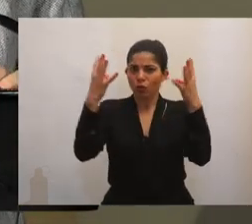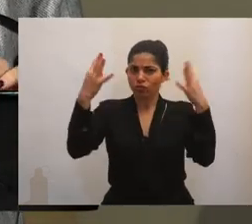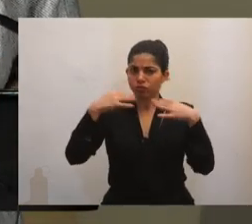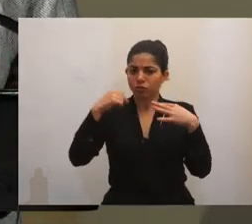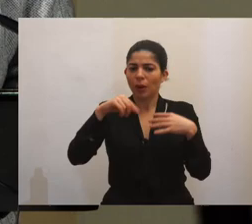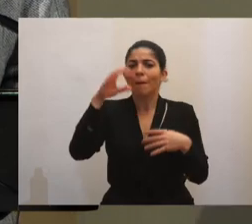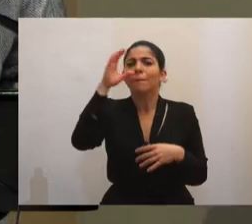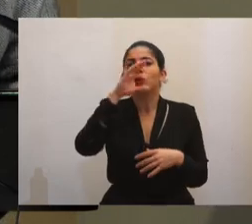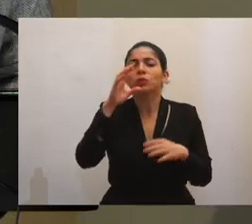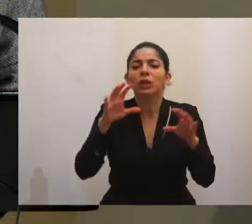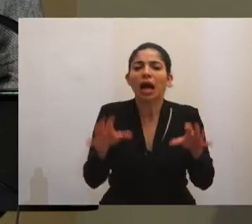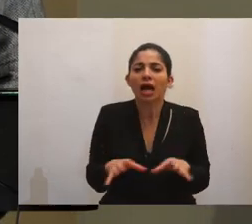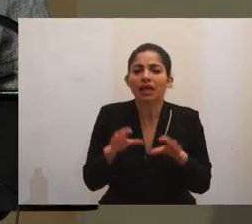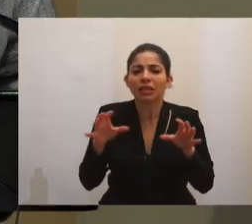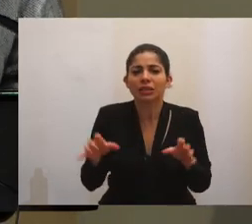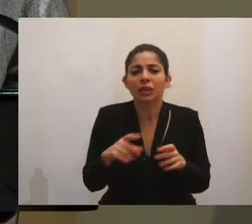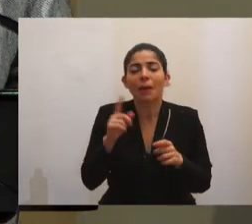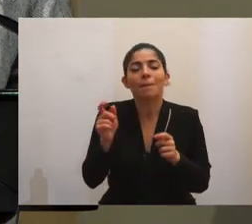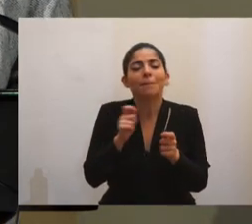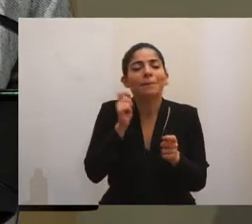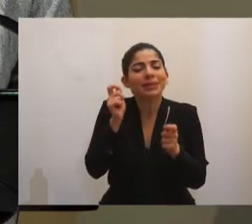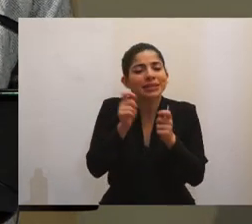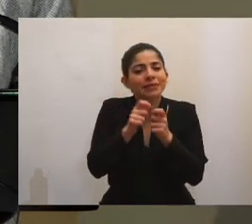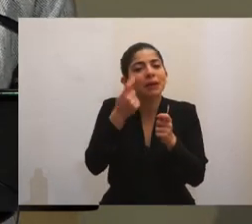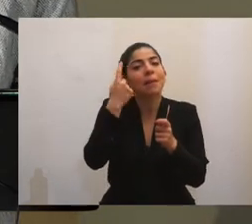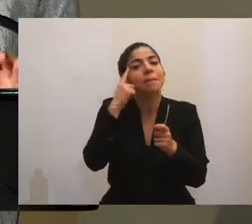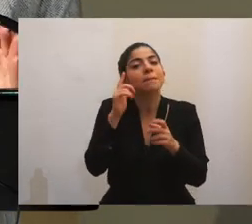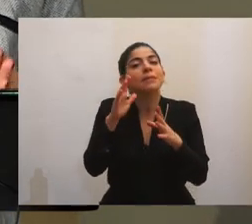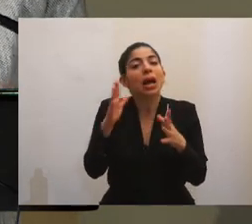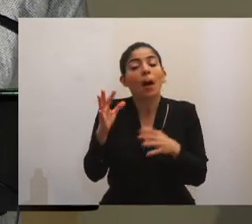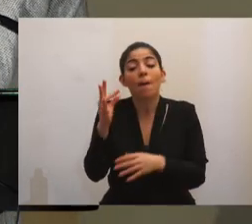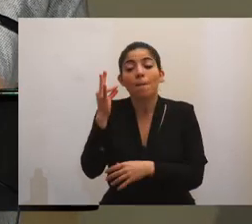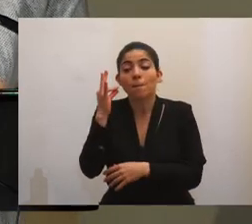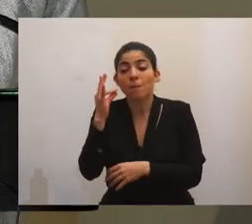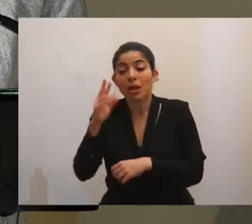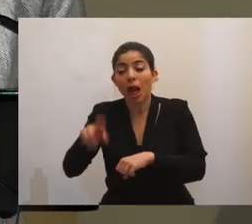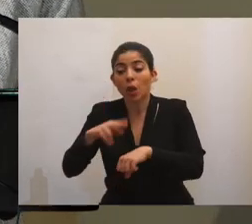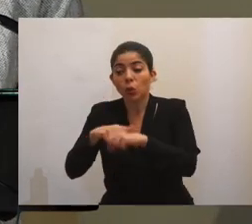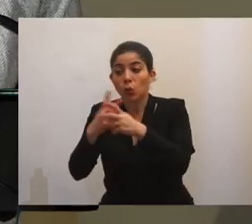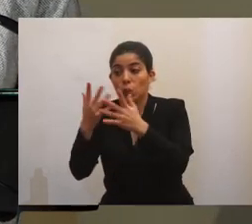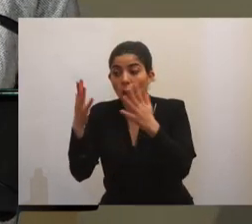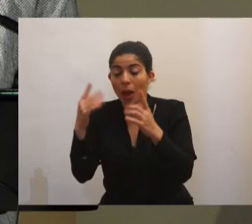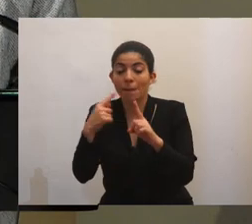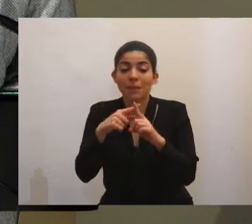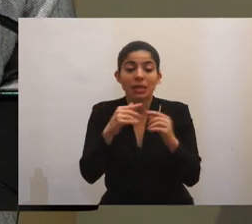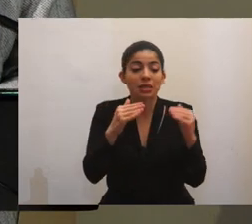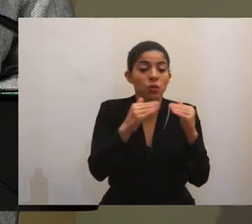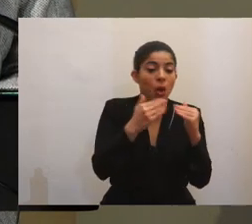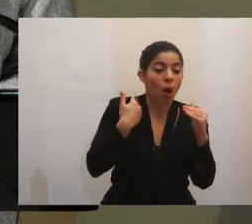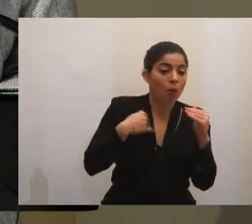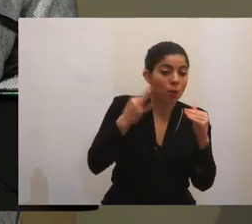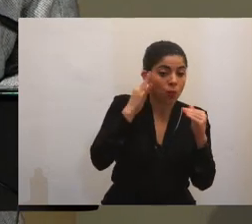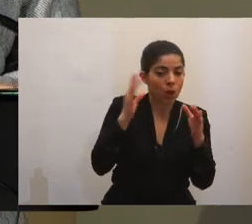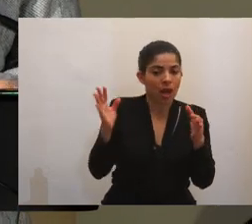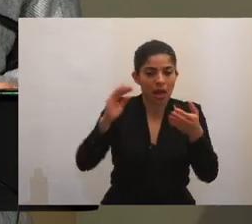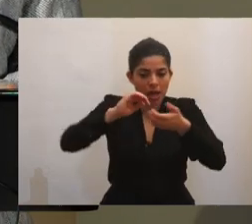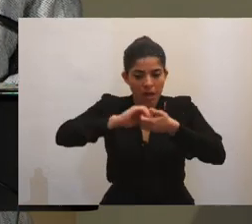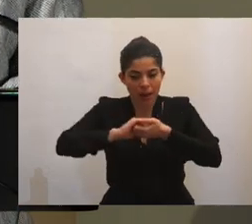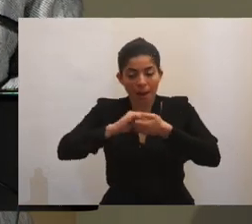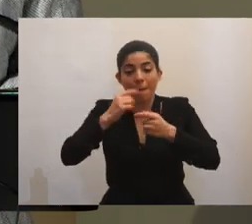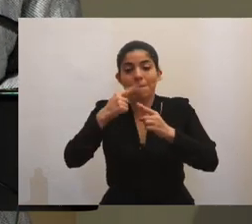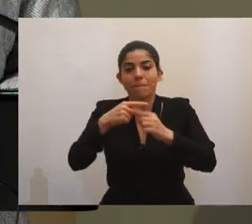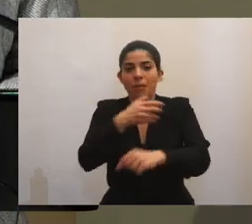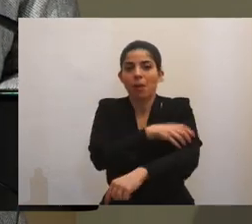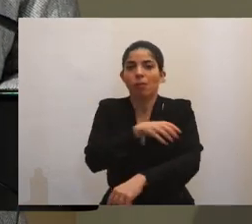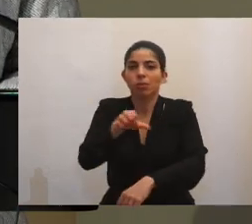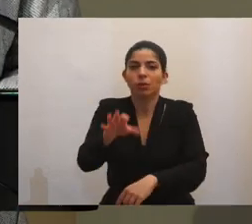la búsqueda de acciones concretas para garantizar la vinculación de la naturaleza con la igualdad de género y, muy importante, con el